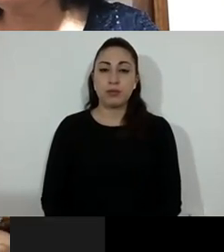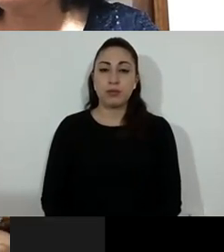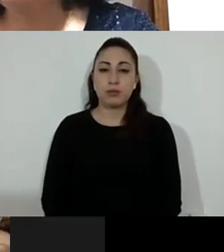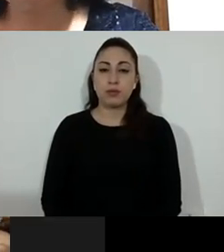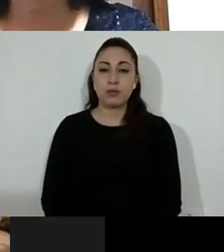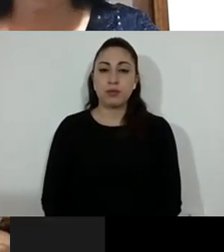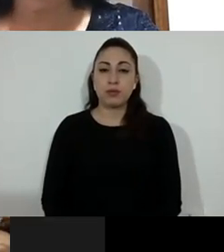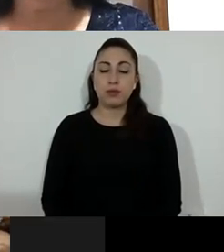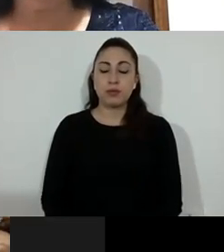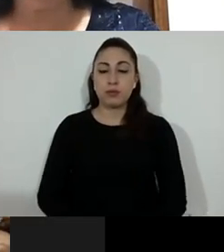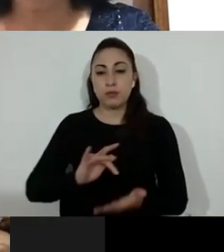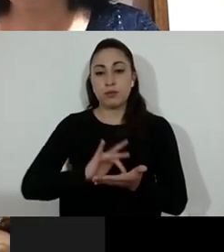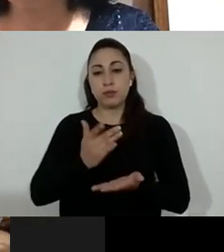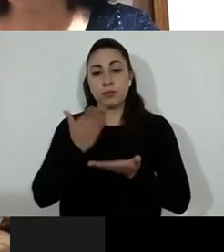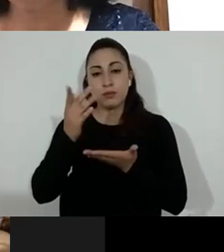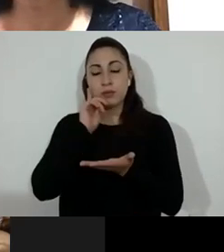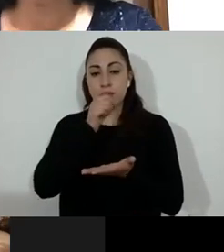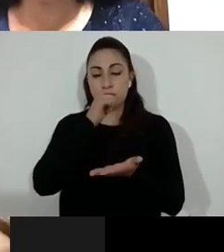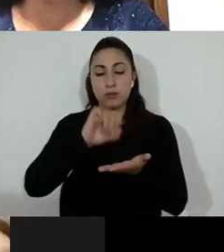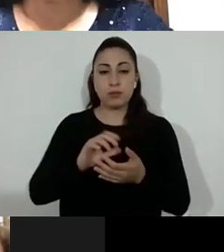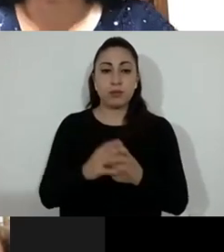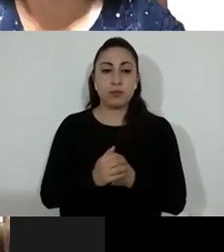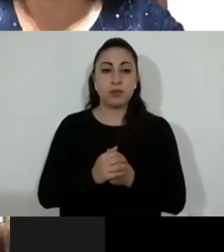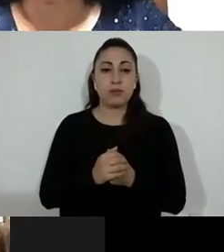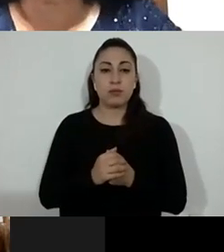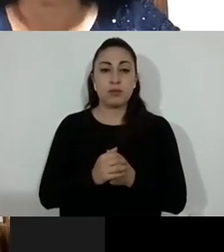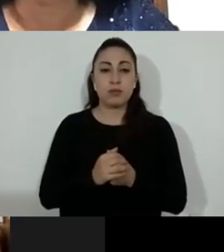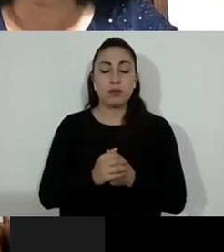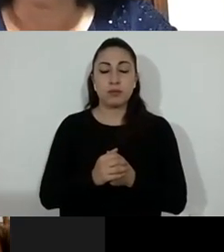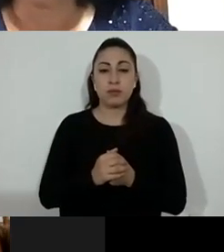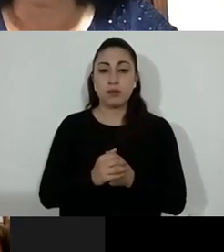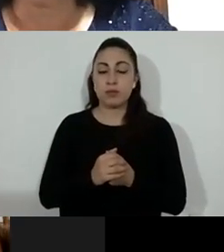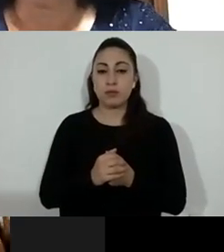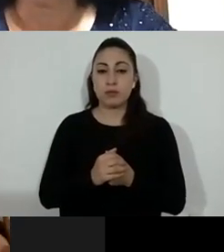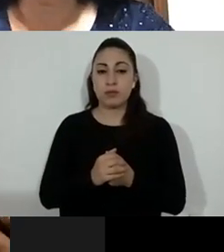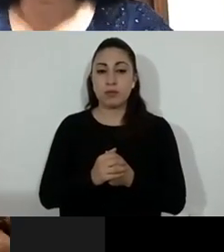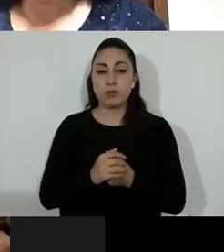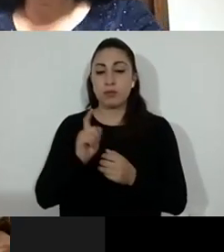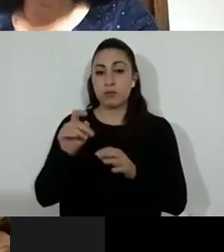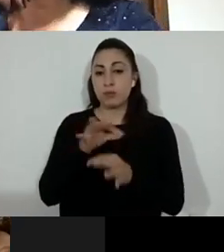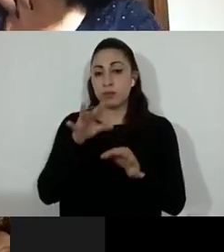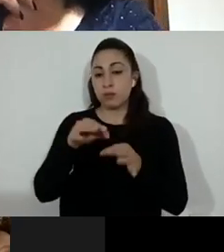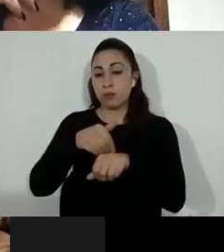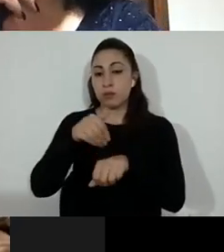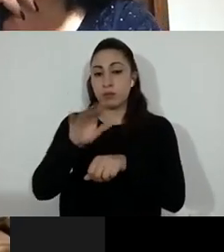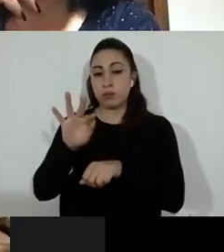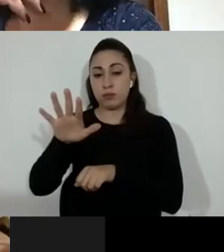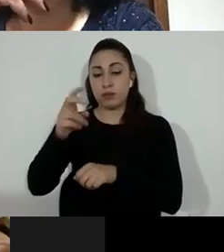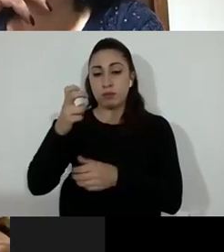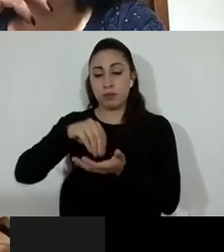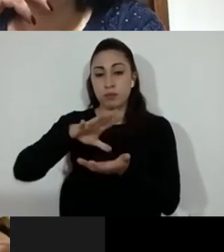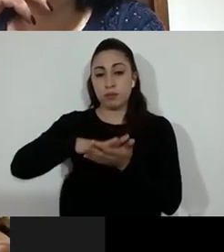Muchas gracias, diputada. De la misma manera, para dar cumplimiento a la establecida en el numeral 45 del acuerdo